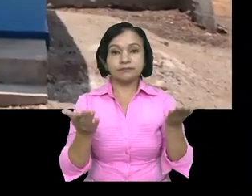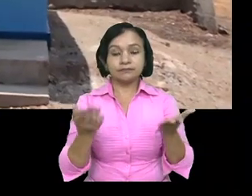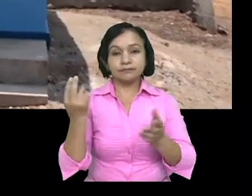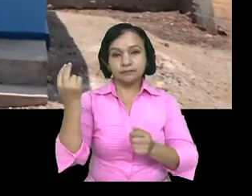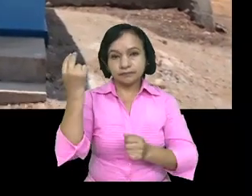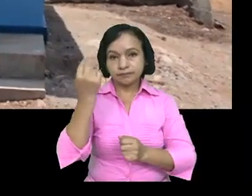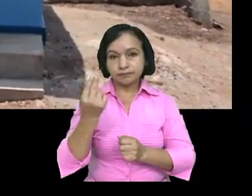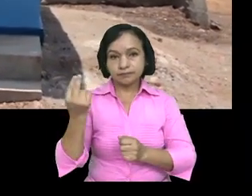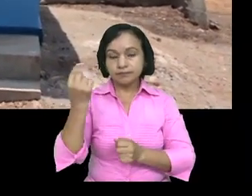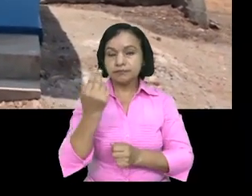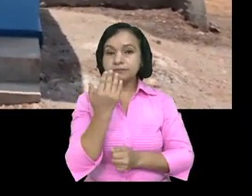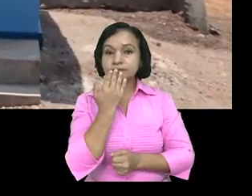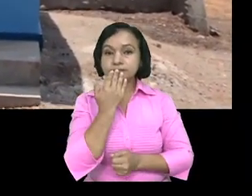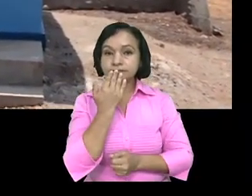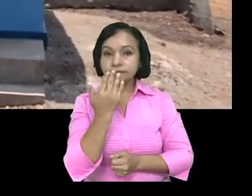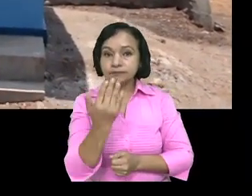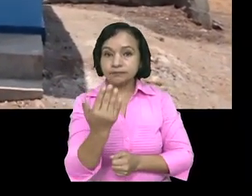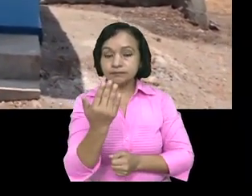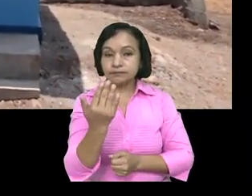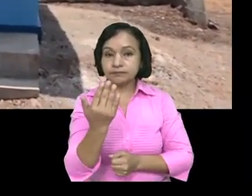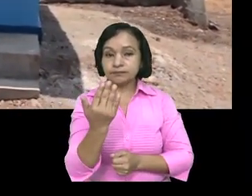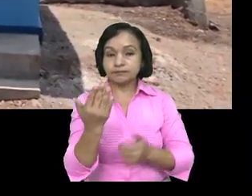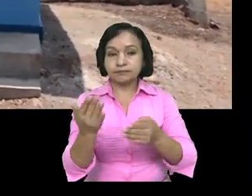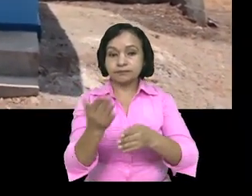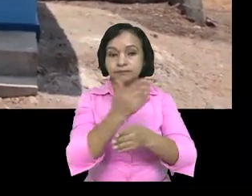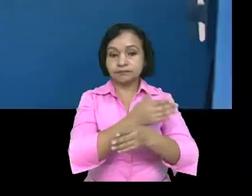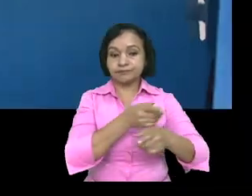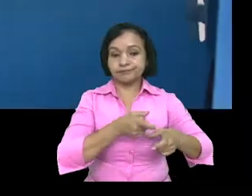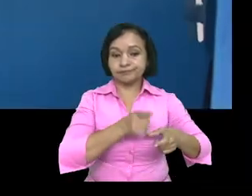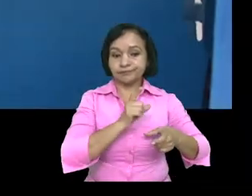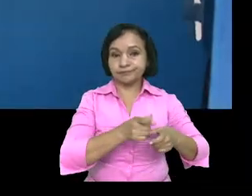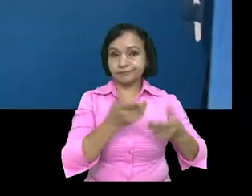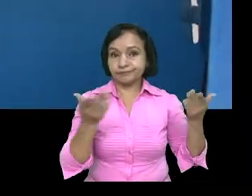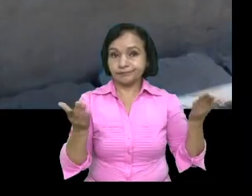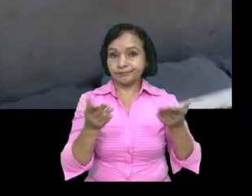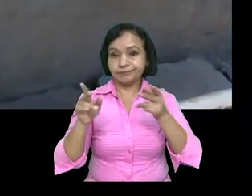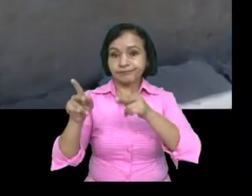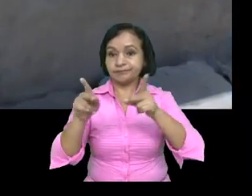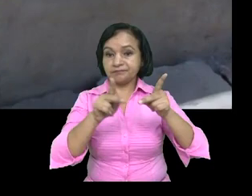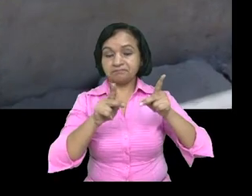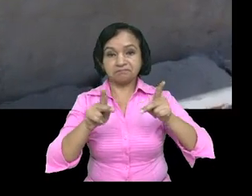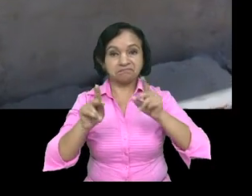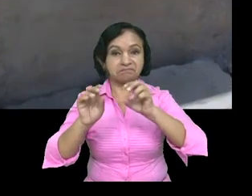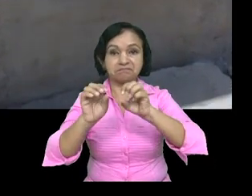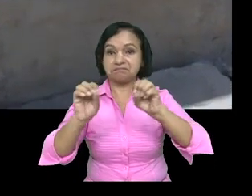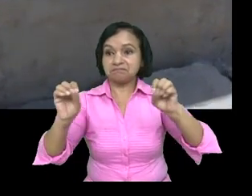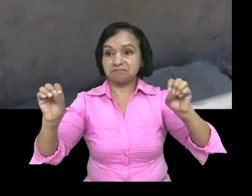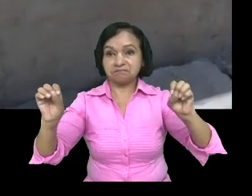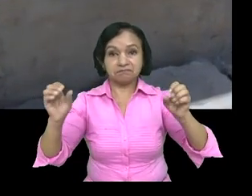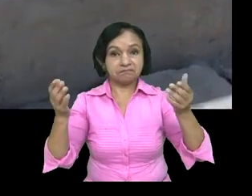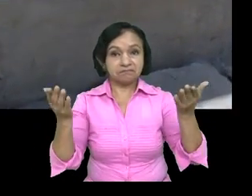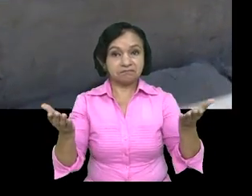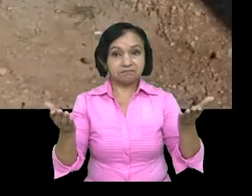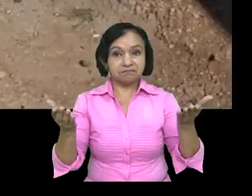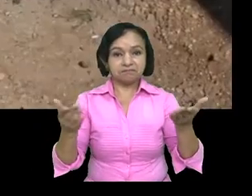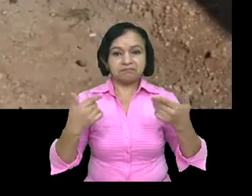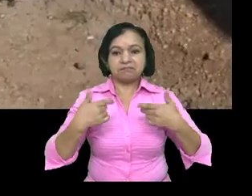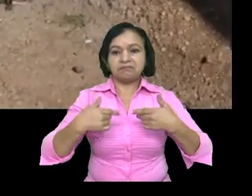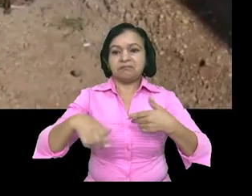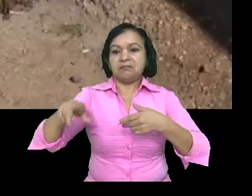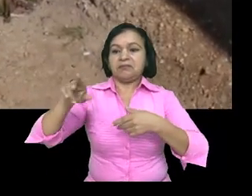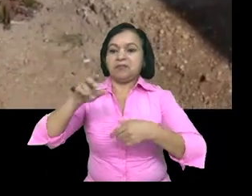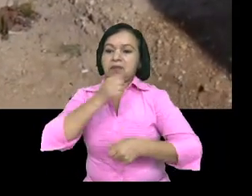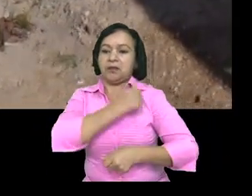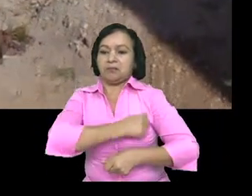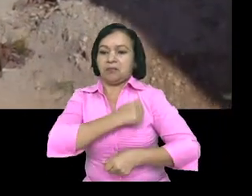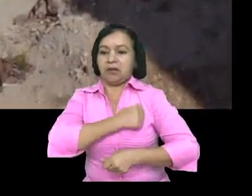uso adecuado de letrinas, que antes no los tenía una parte de la población, o sea, defecaba al aire libre,